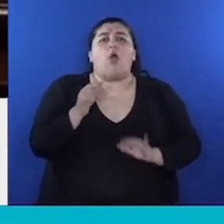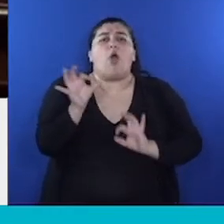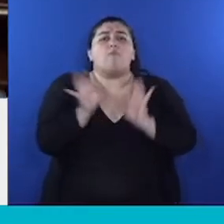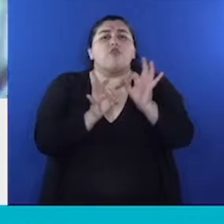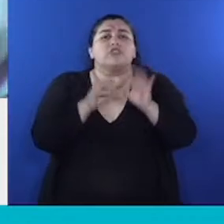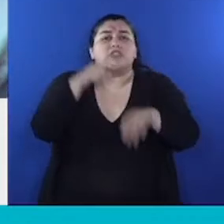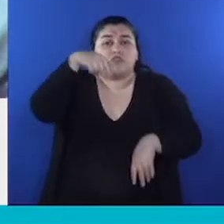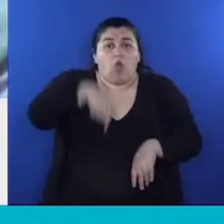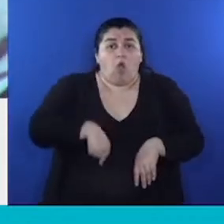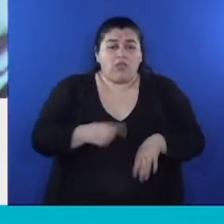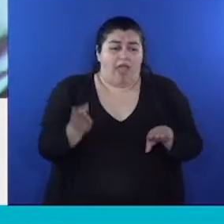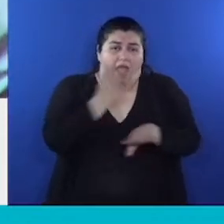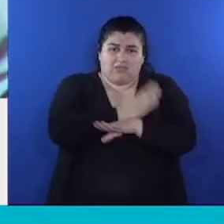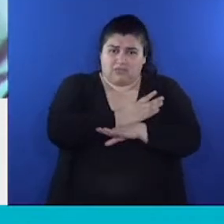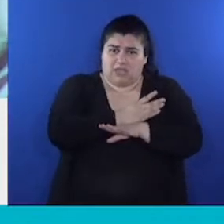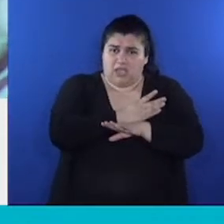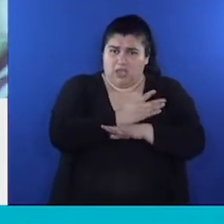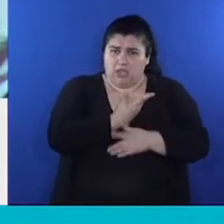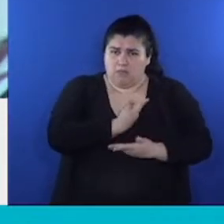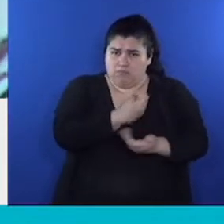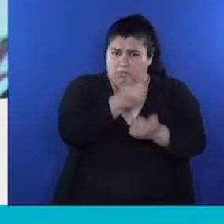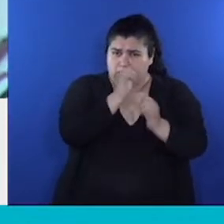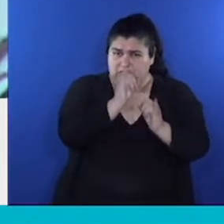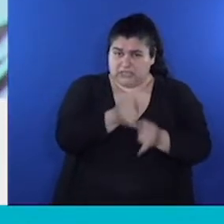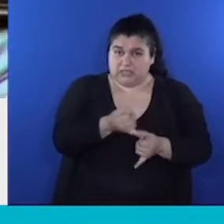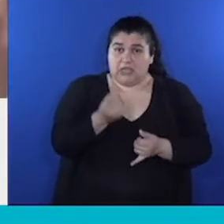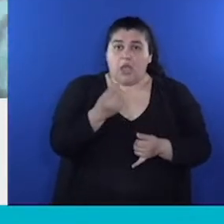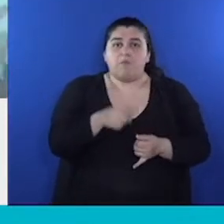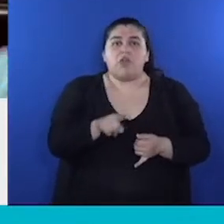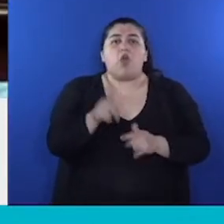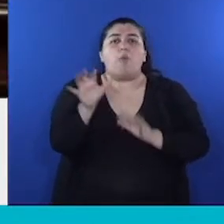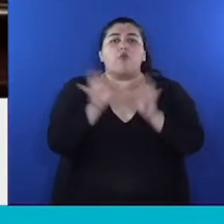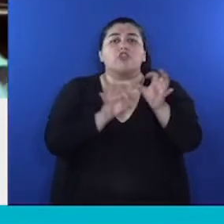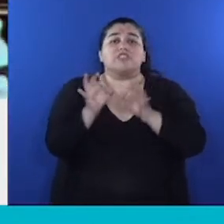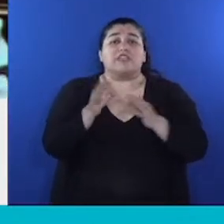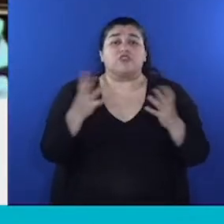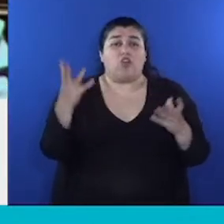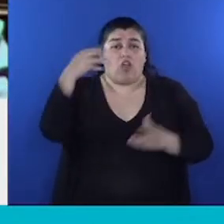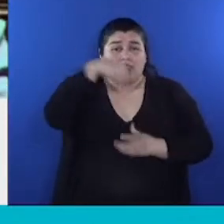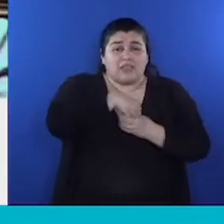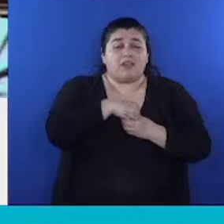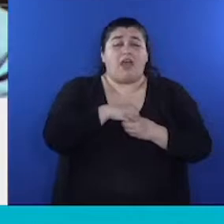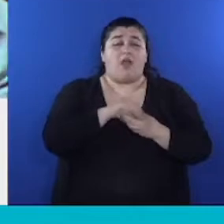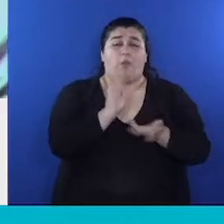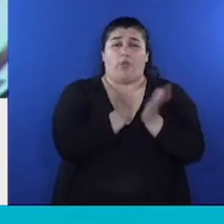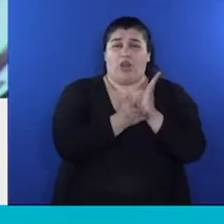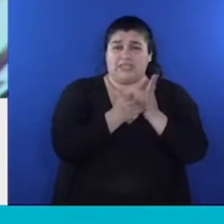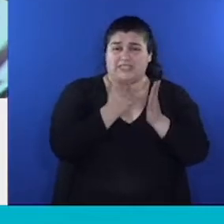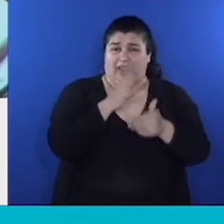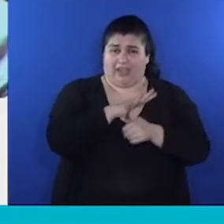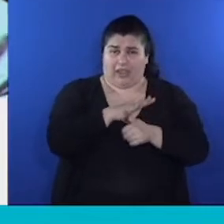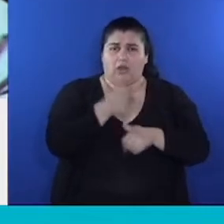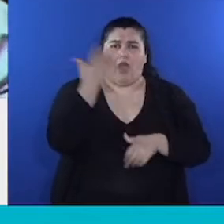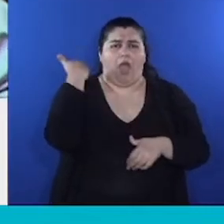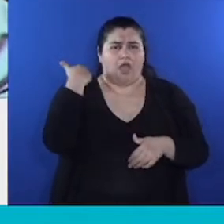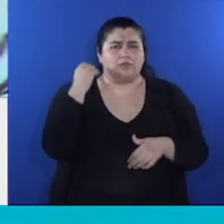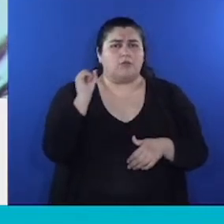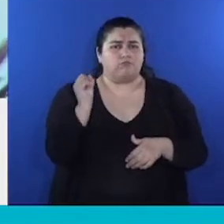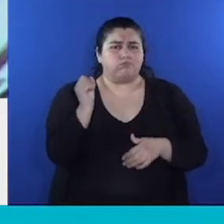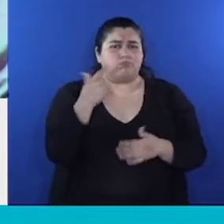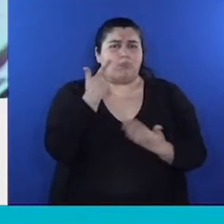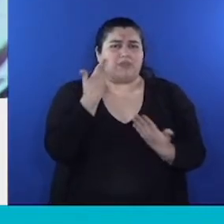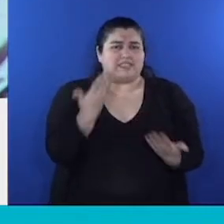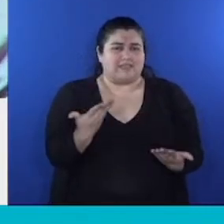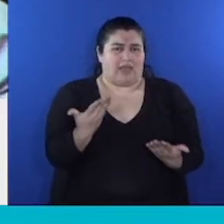en Labor no íbamos a acompañar, que era el proyecto integral sobre violencia de género que se había presentado. La verdad que nosotros